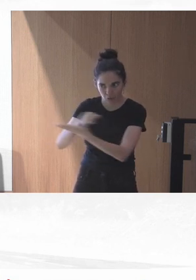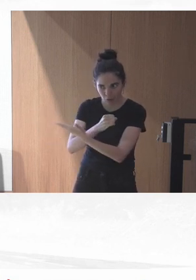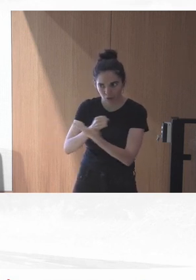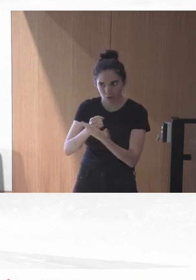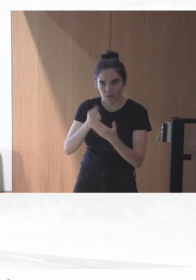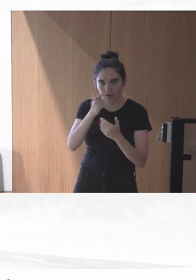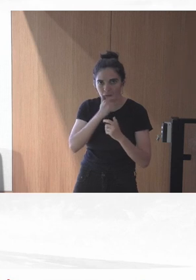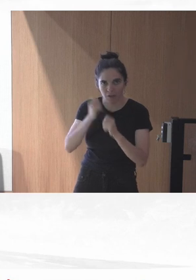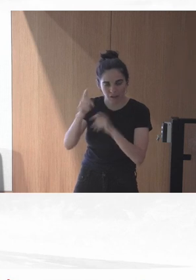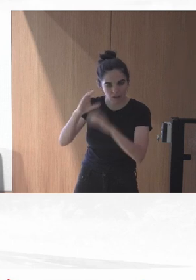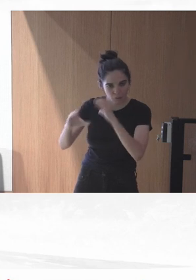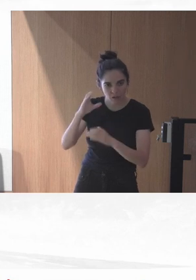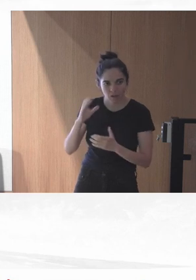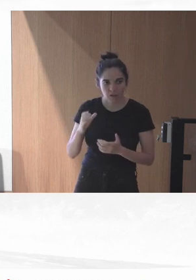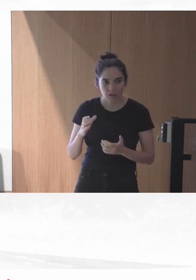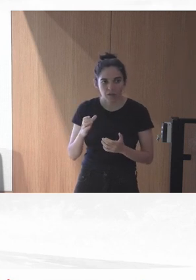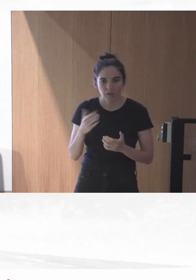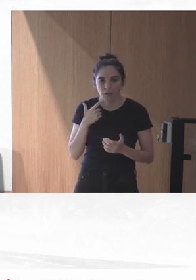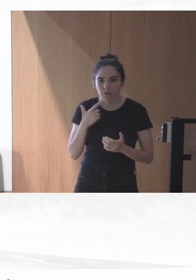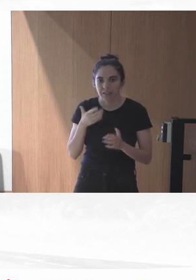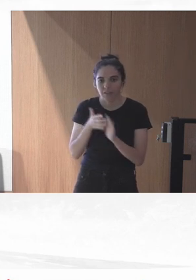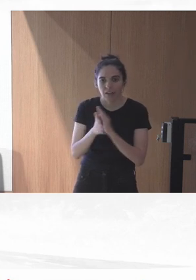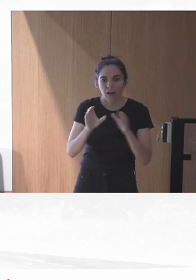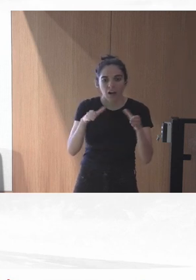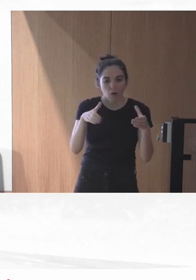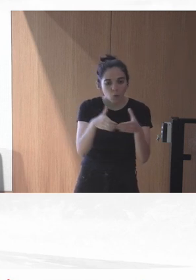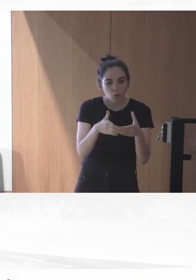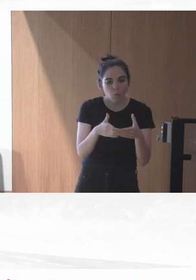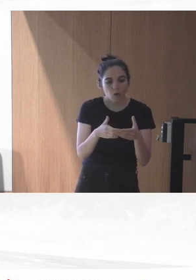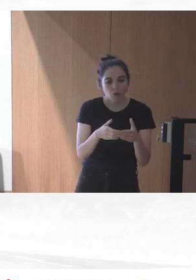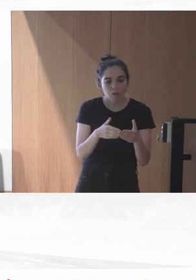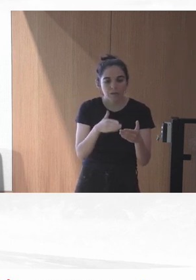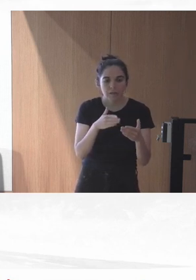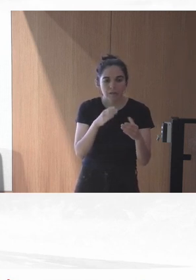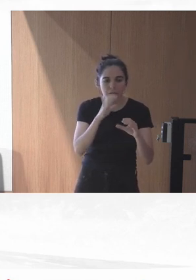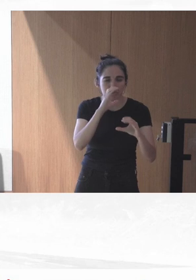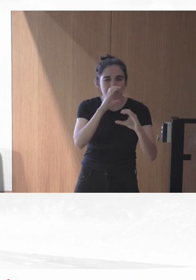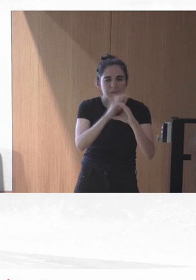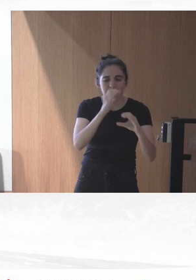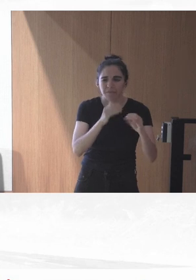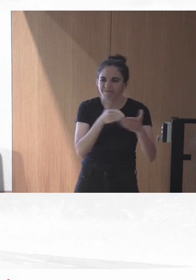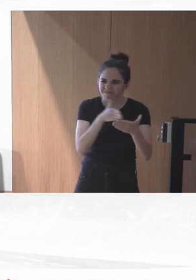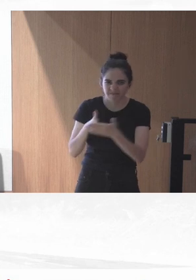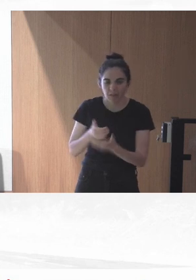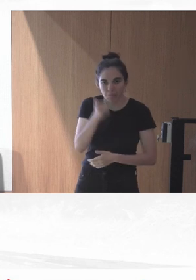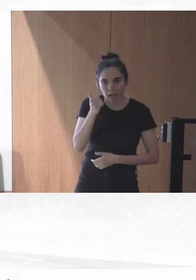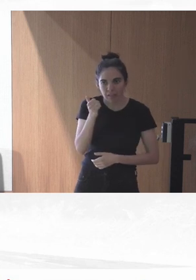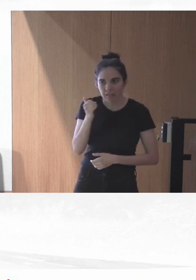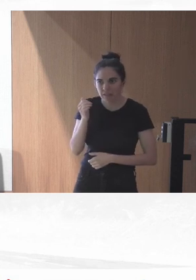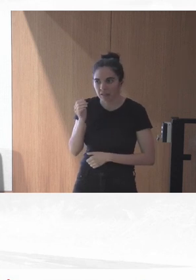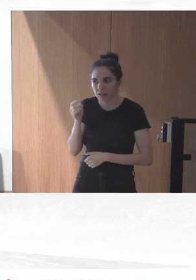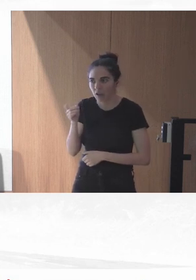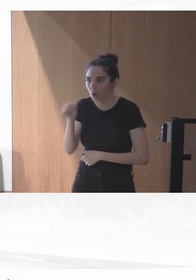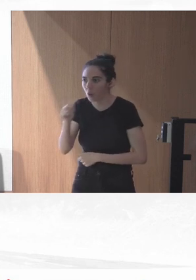¿Cuáles han sido los grupos con los que es más fácil interactuar y cuáles fueron más complicados? De entre los abogados, jueces,